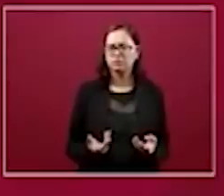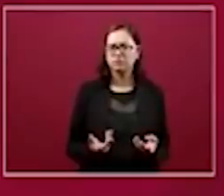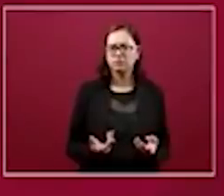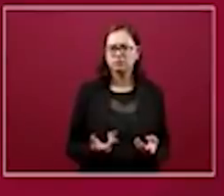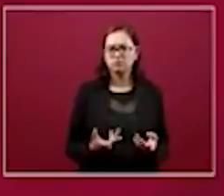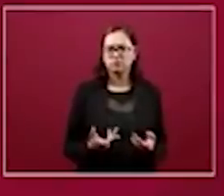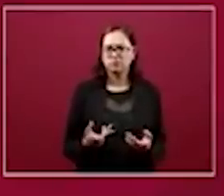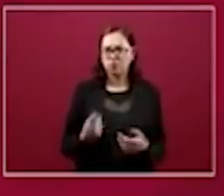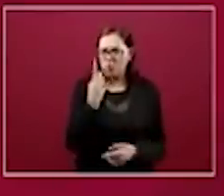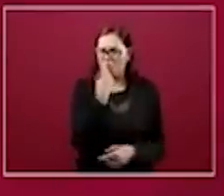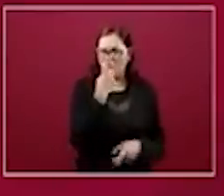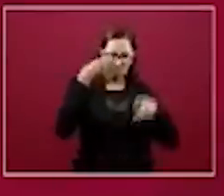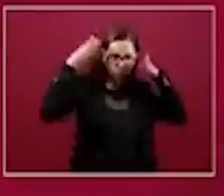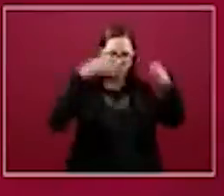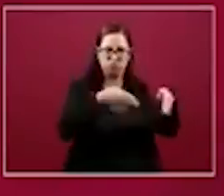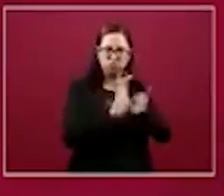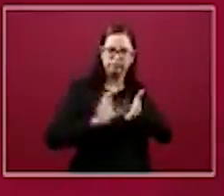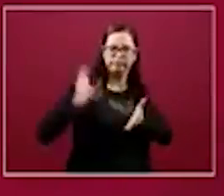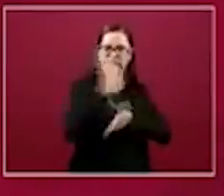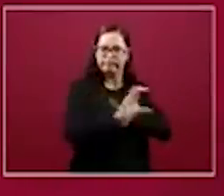tanta concentración?